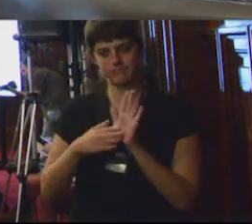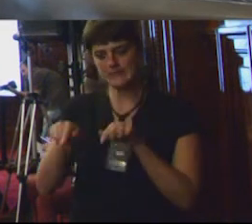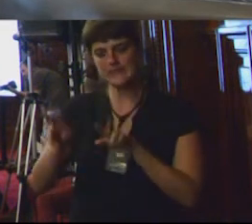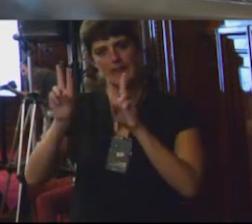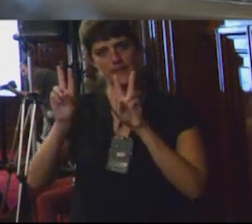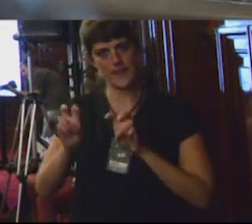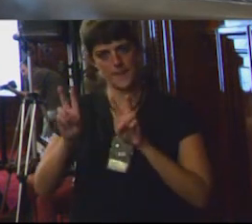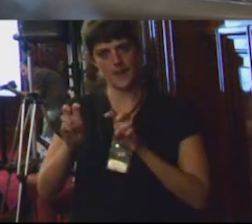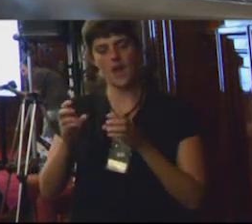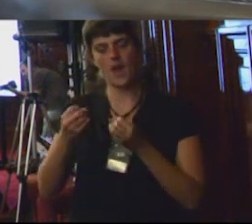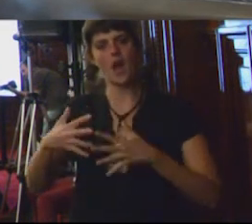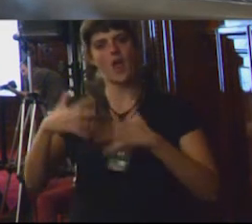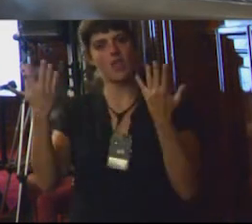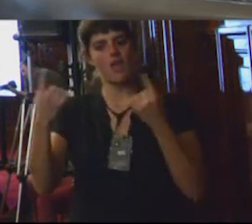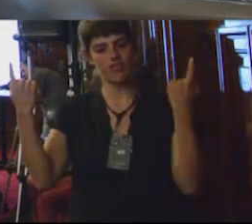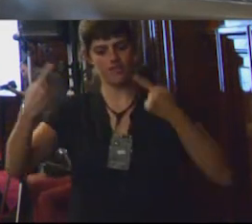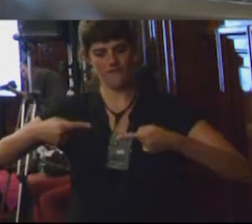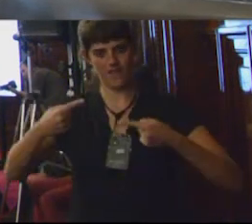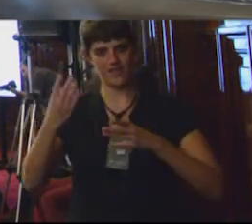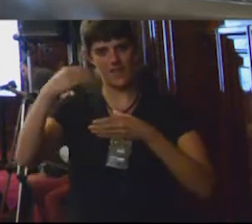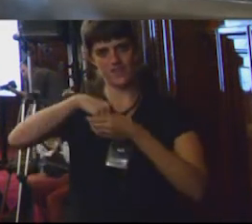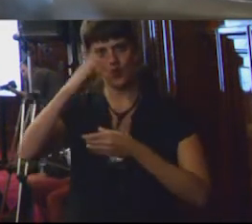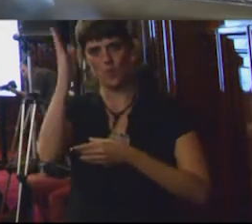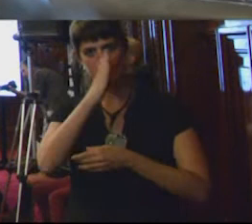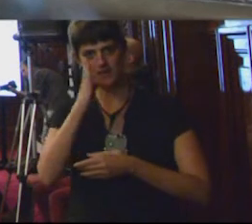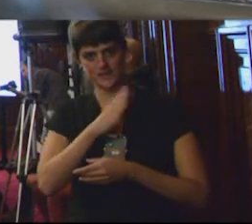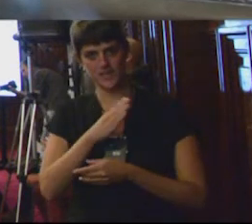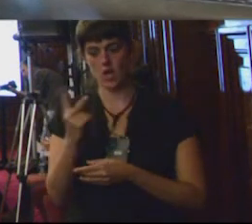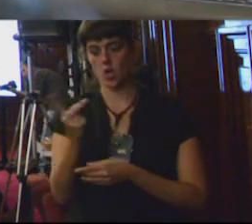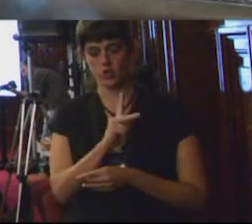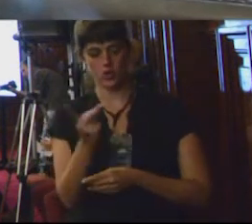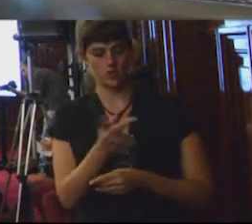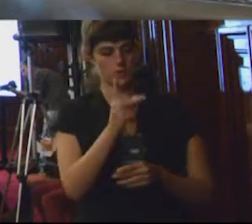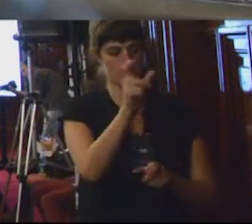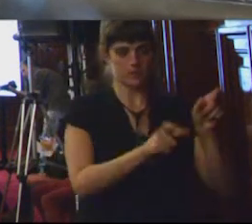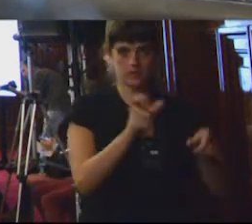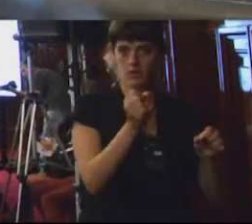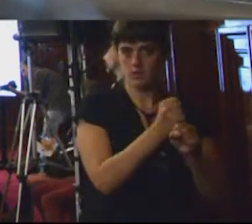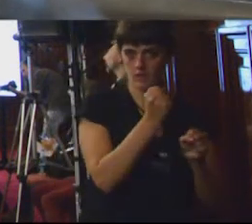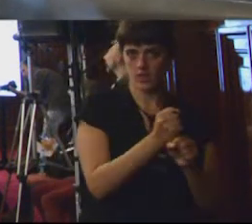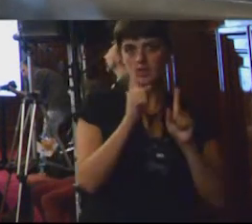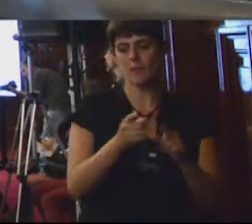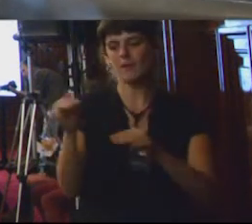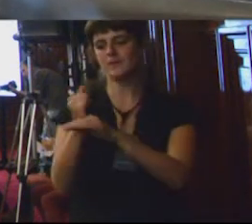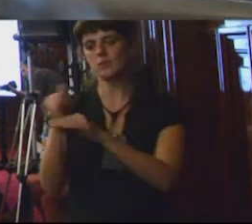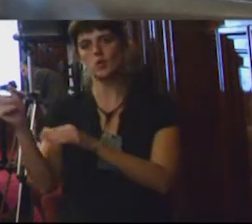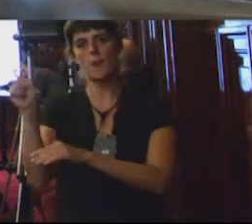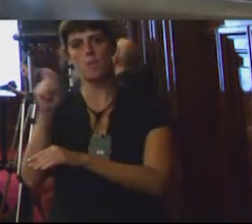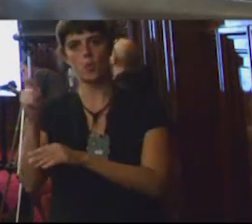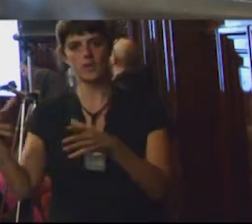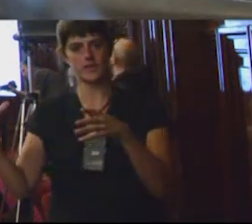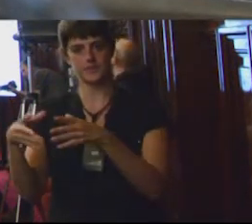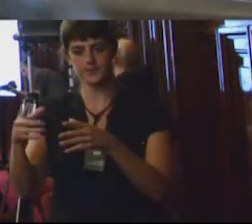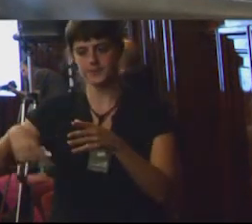gran debate en el Brasil, tanto por parte de la sociedad civil como de instituciones públicas que también